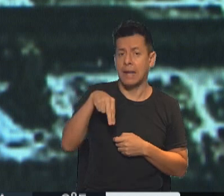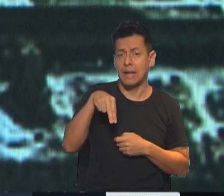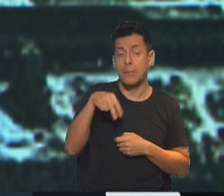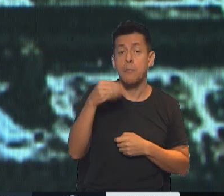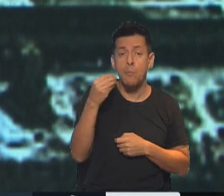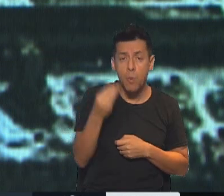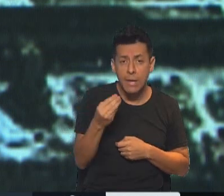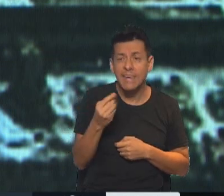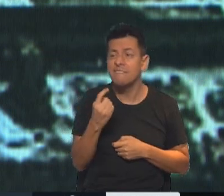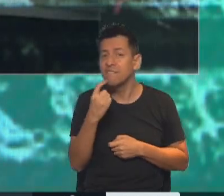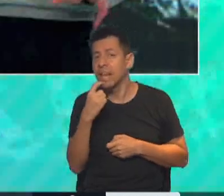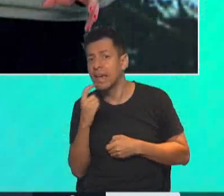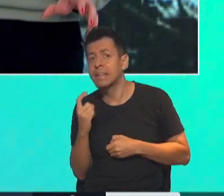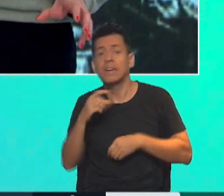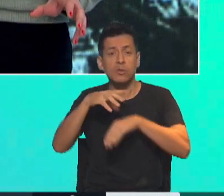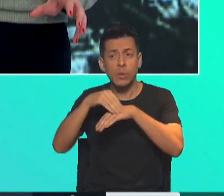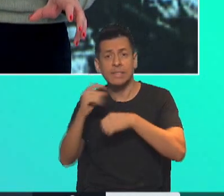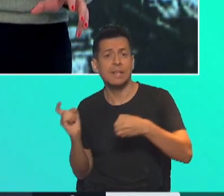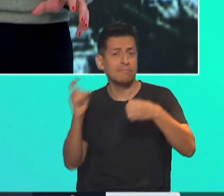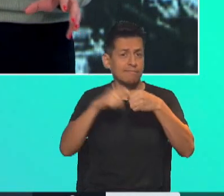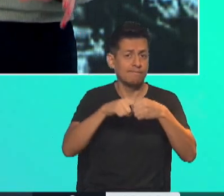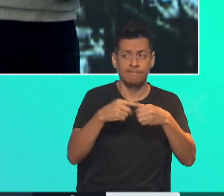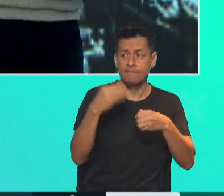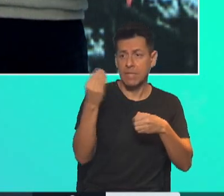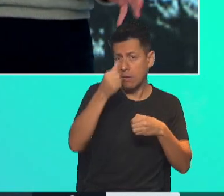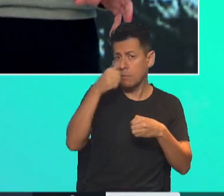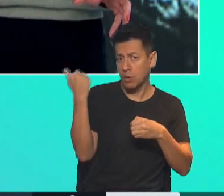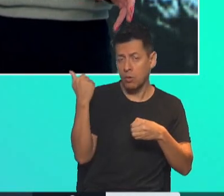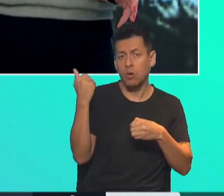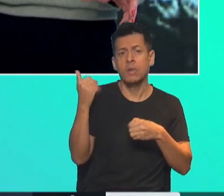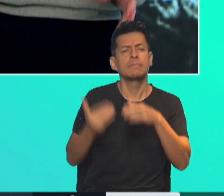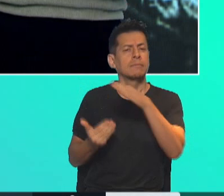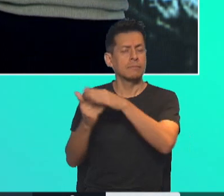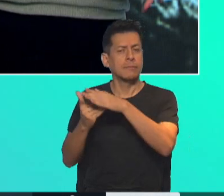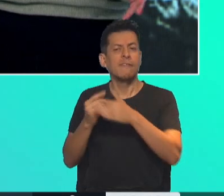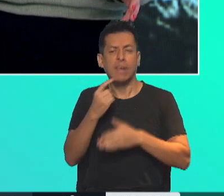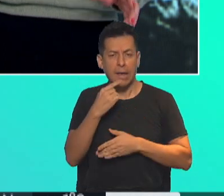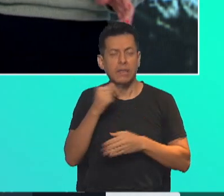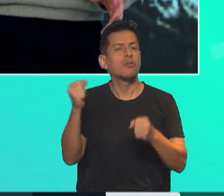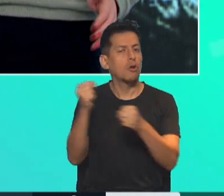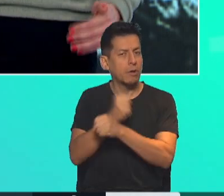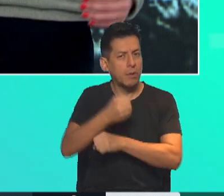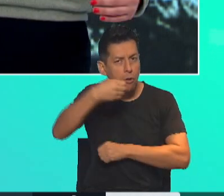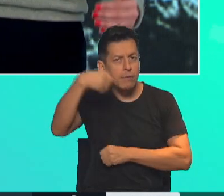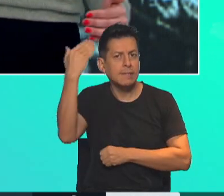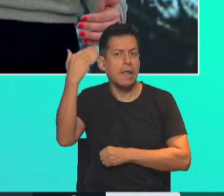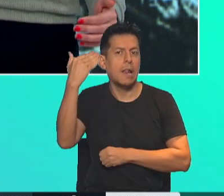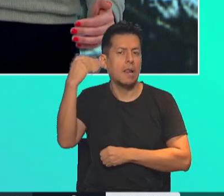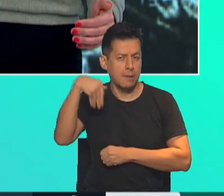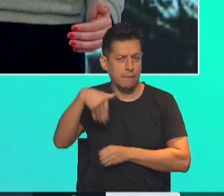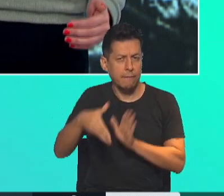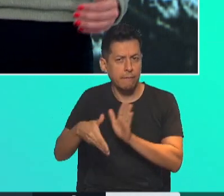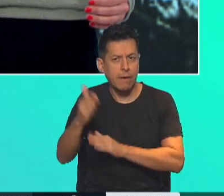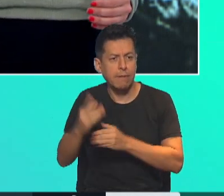de finlandia y suecia este fin de semana los mandatarios de finlandia confirmaron formalmente este ingreso